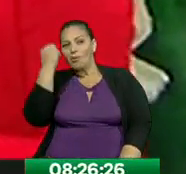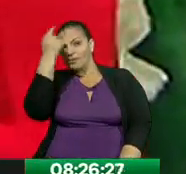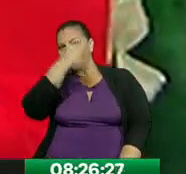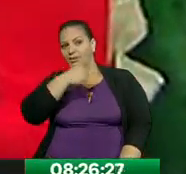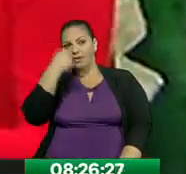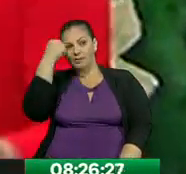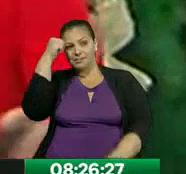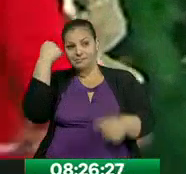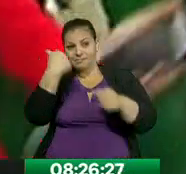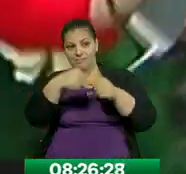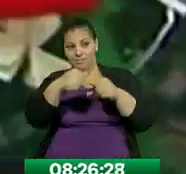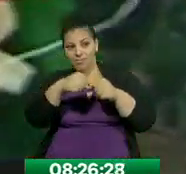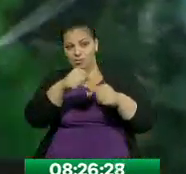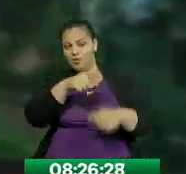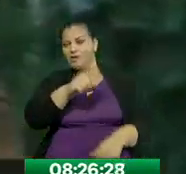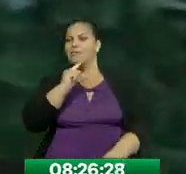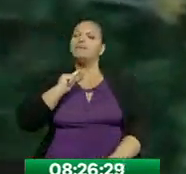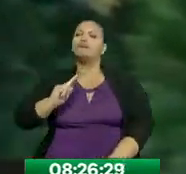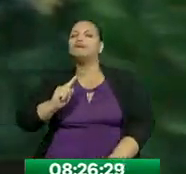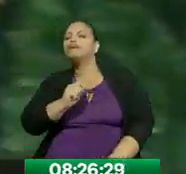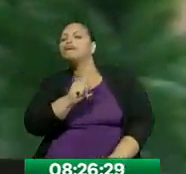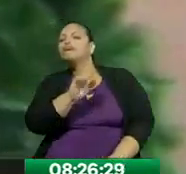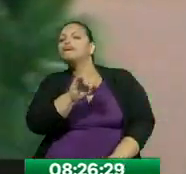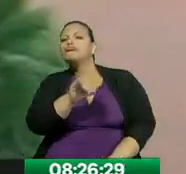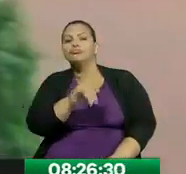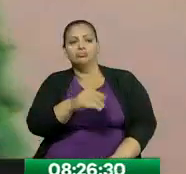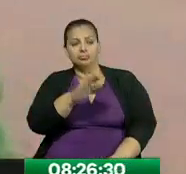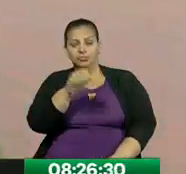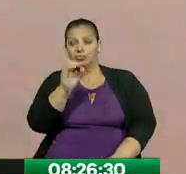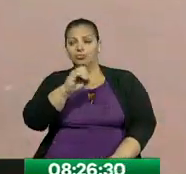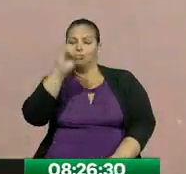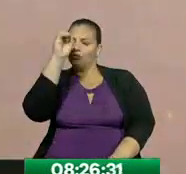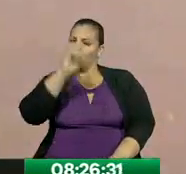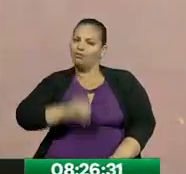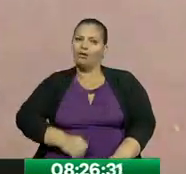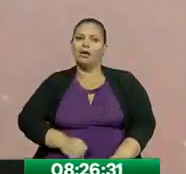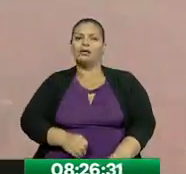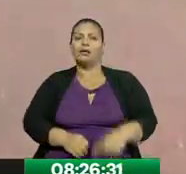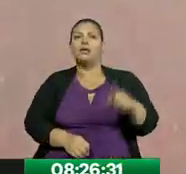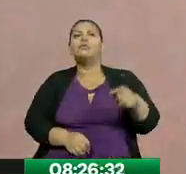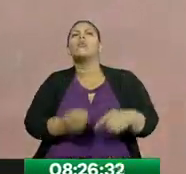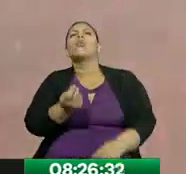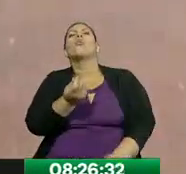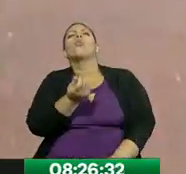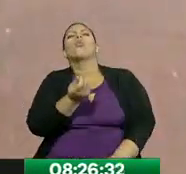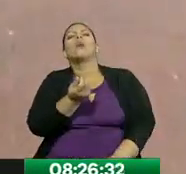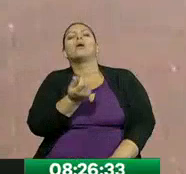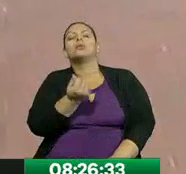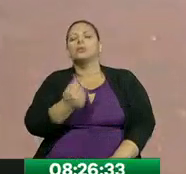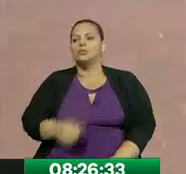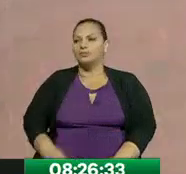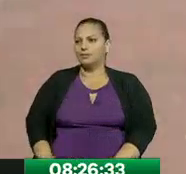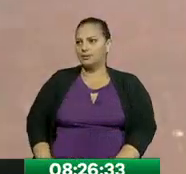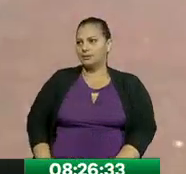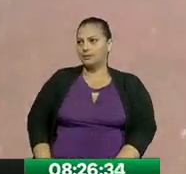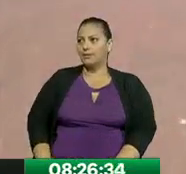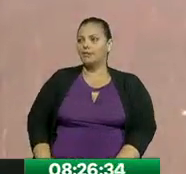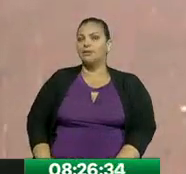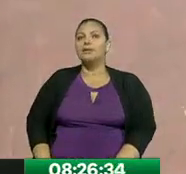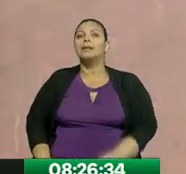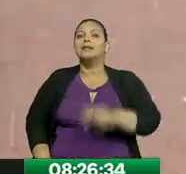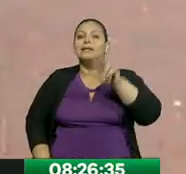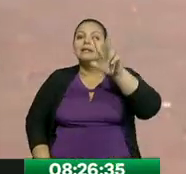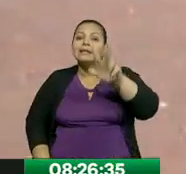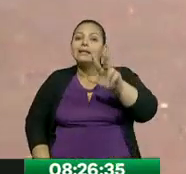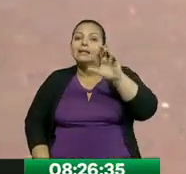ofertas. Este arbolito, ¿cuánto cuesta? Que mire. Este arbolito vale, da rama por rama, vale $30,